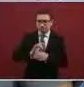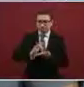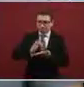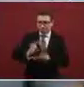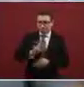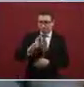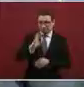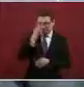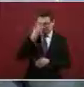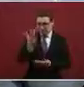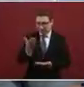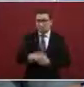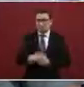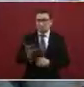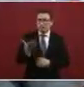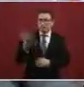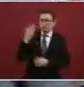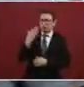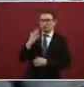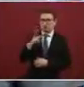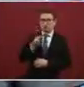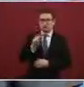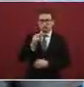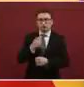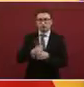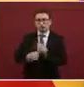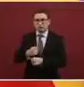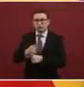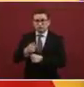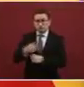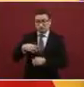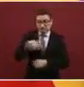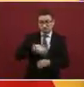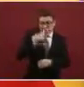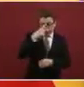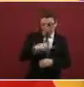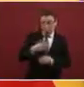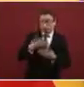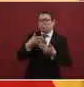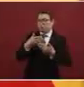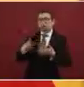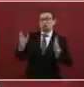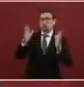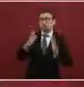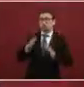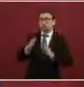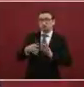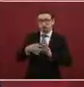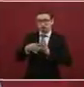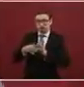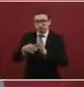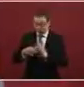reconocimiento. Hace 80 años, México dio al mundo un ejemplo de solidaridad, de coherencia y de